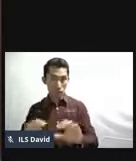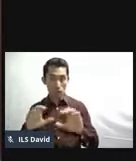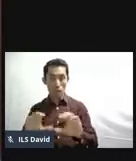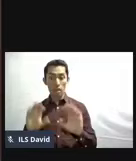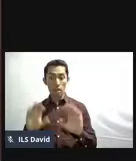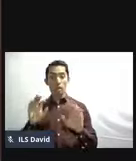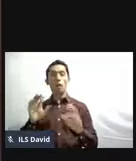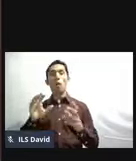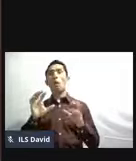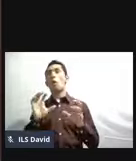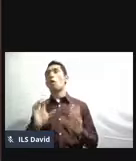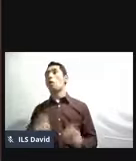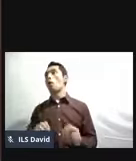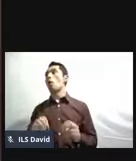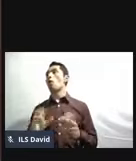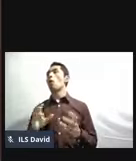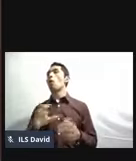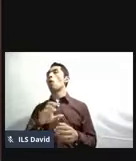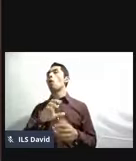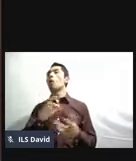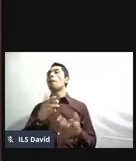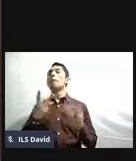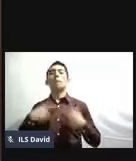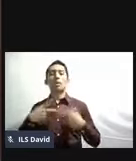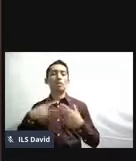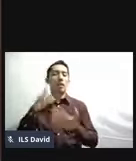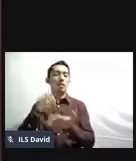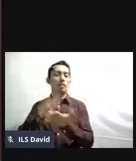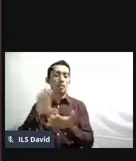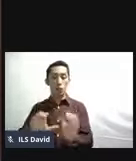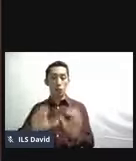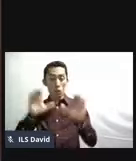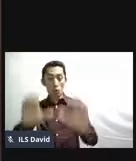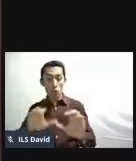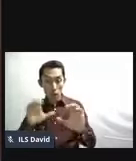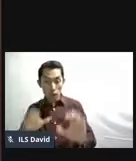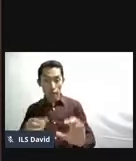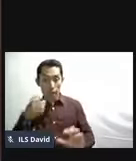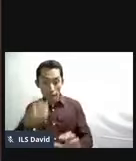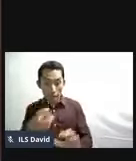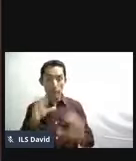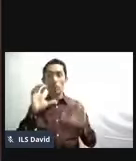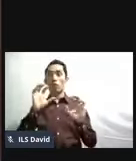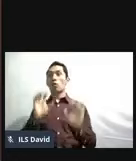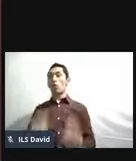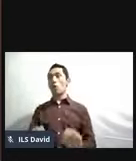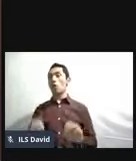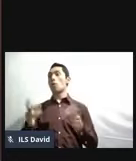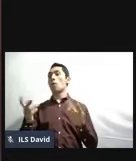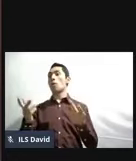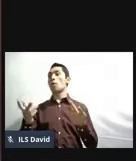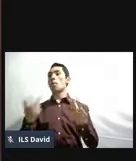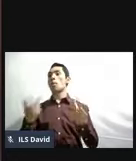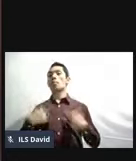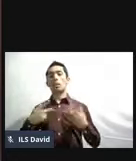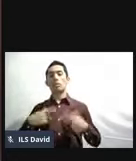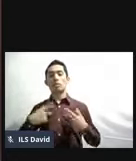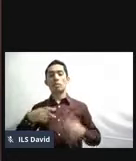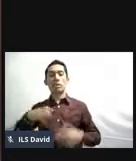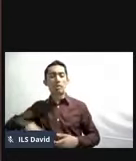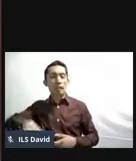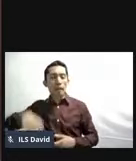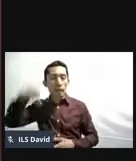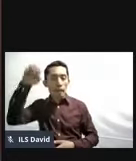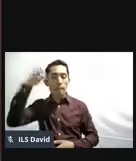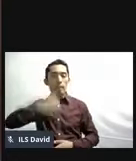alguien con problemas de discapacidad o alguien con problemas de envejecimiento prematuro, etc.